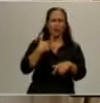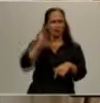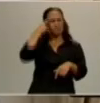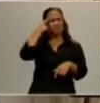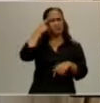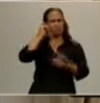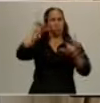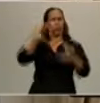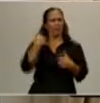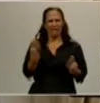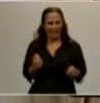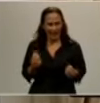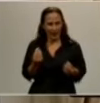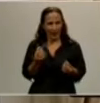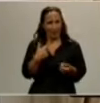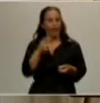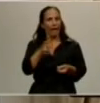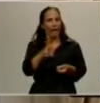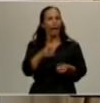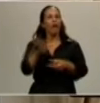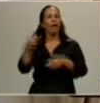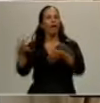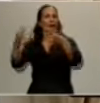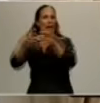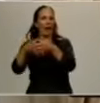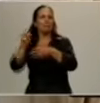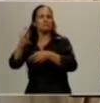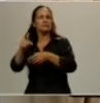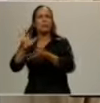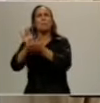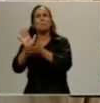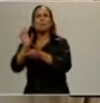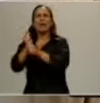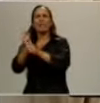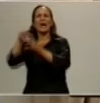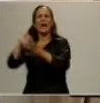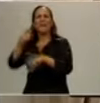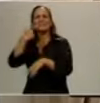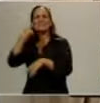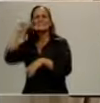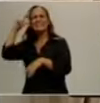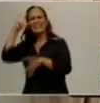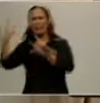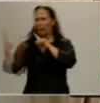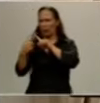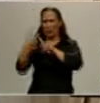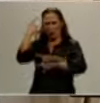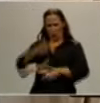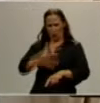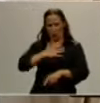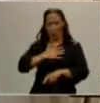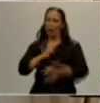mención que se hace como presuntos agentes de la CIDE, con vinculación directa con esta presidenta y con una suerte de CIDE